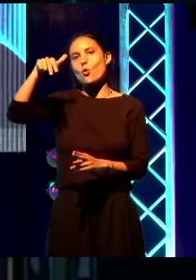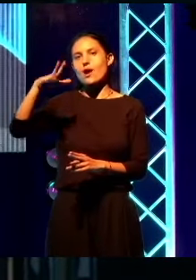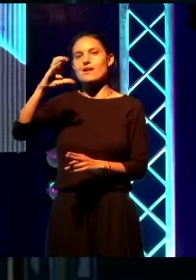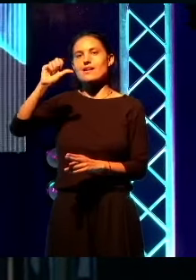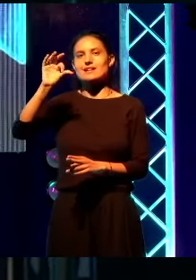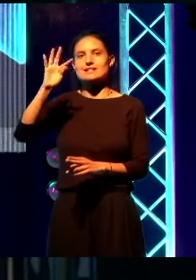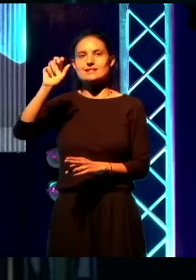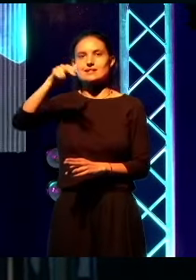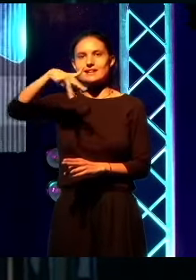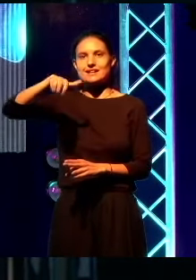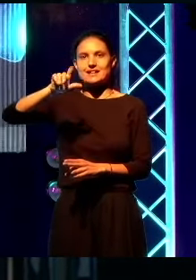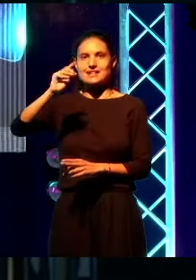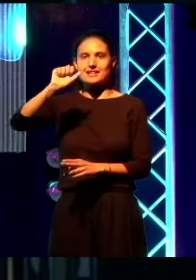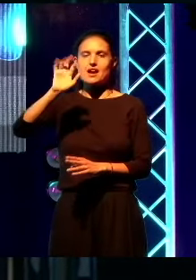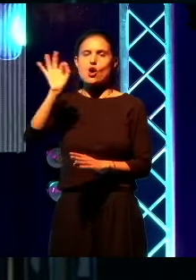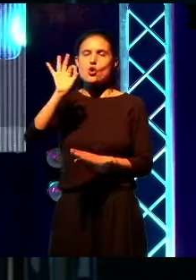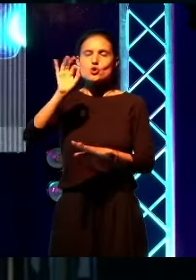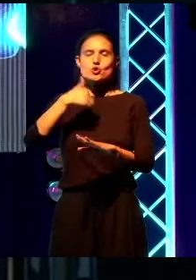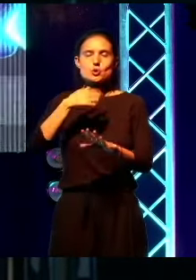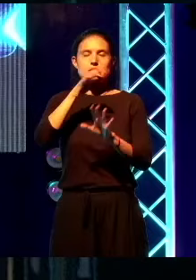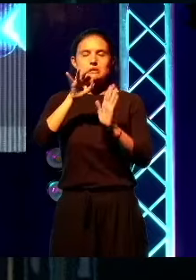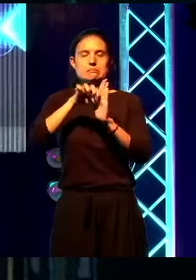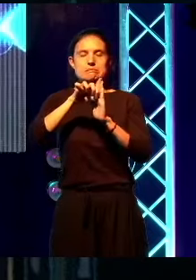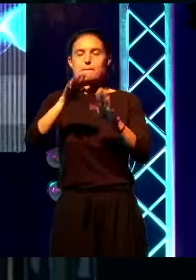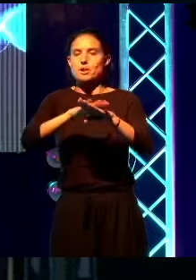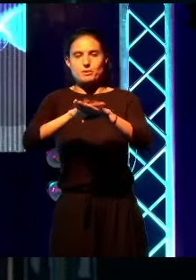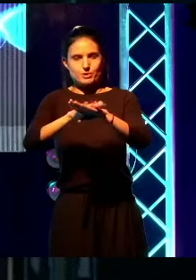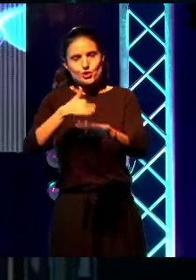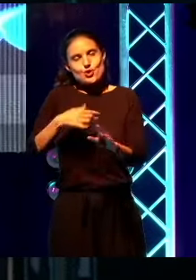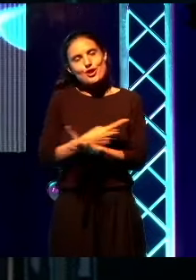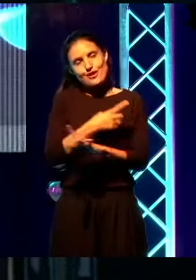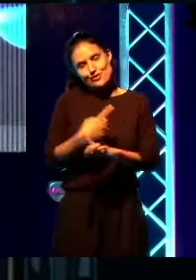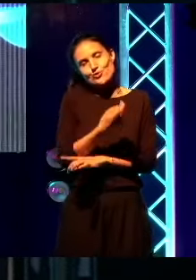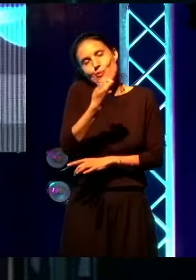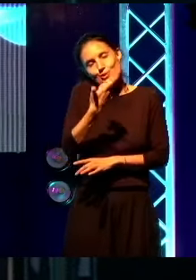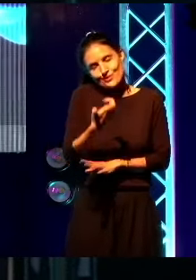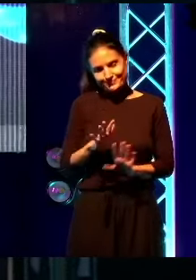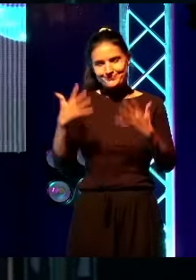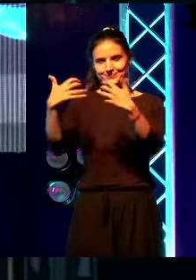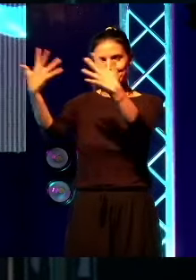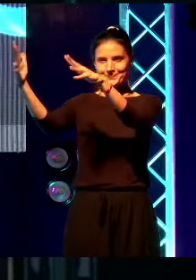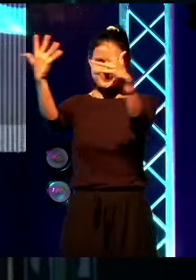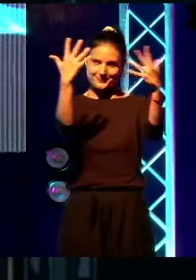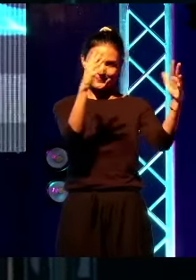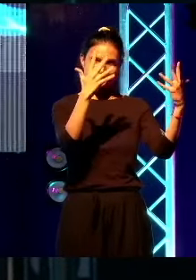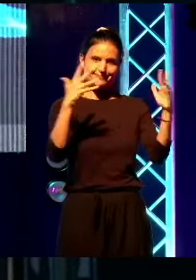Juan... Uy, perdón, que estoy un poquito nervioso. Pero como me conocen todos por aquí...